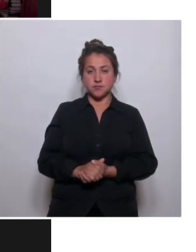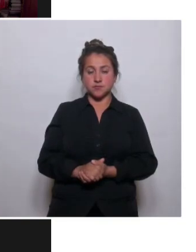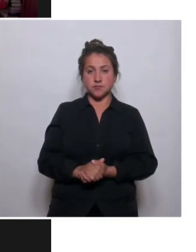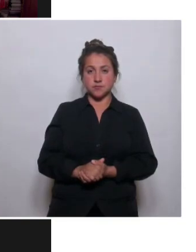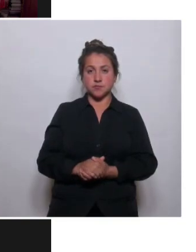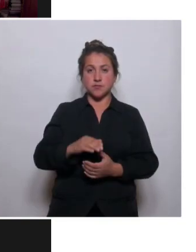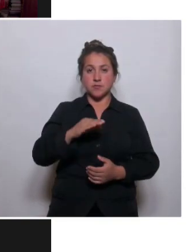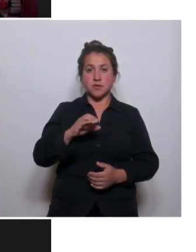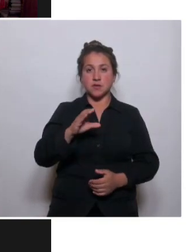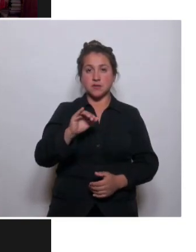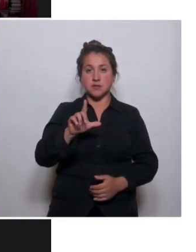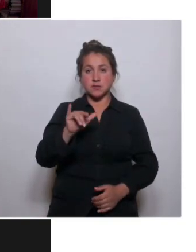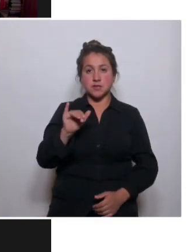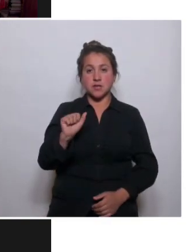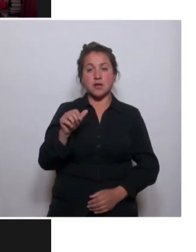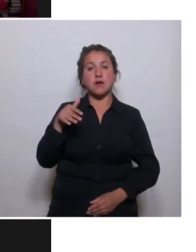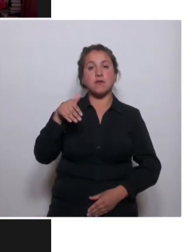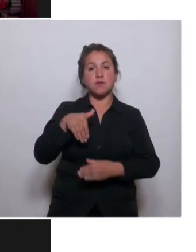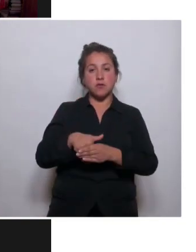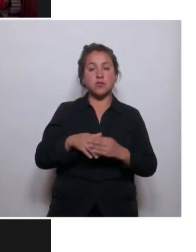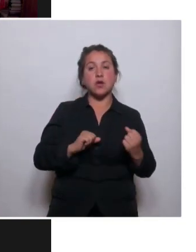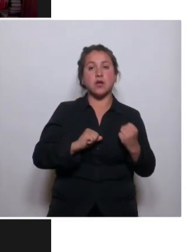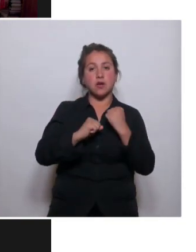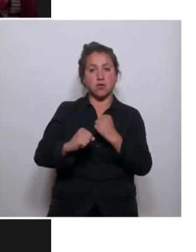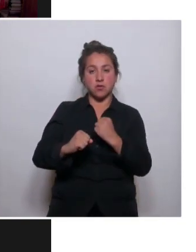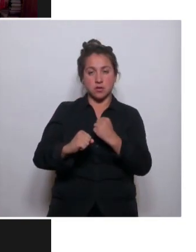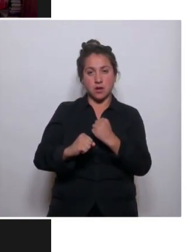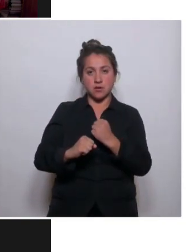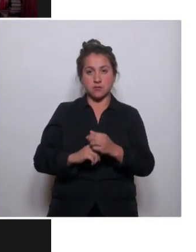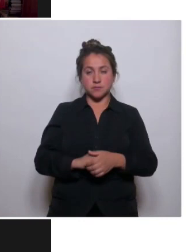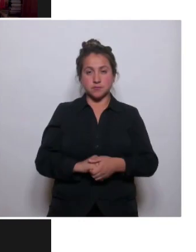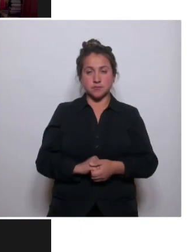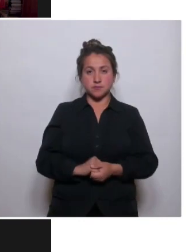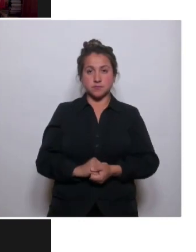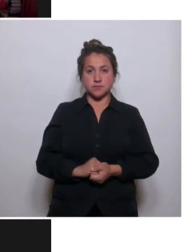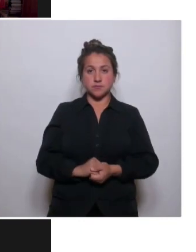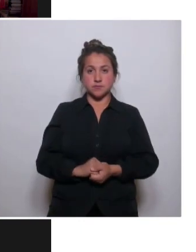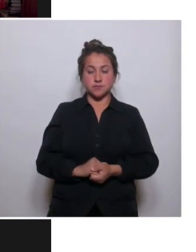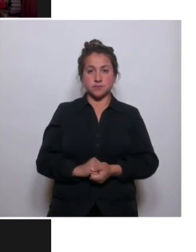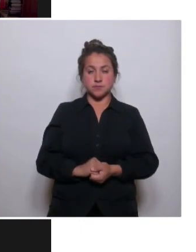Convencional Cecilia Uvilla. En contra.